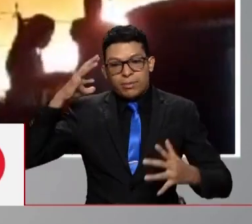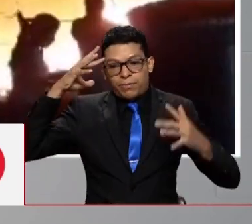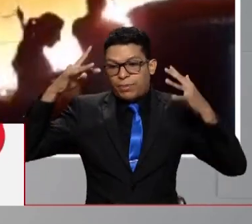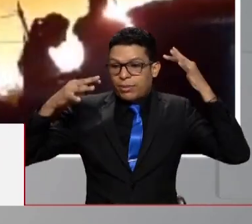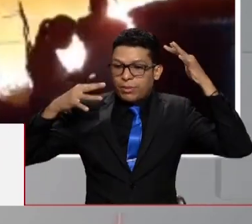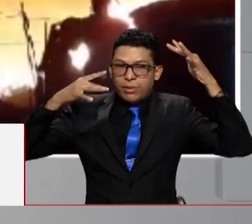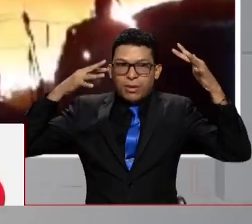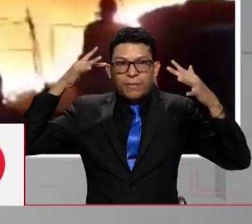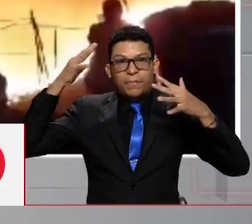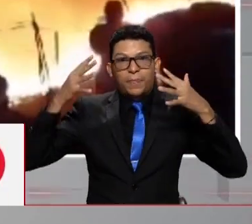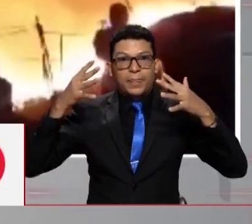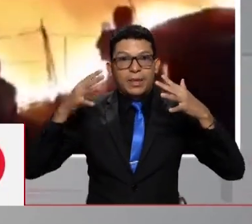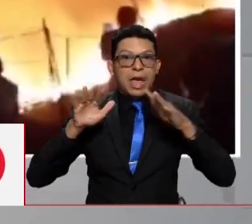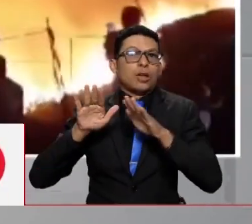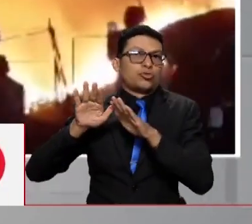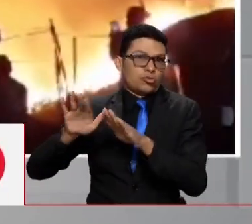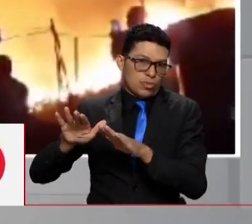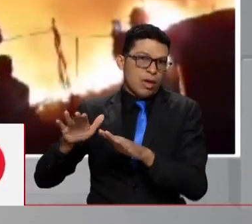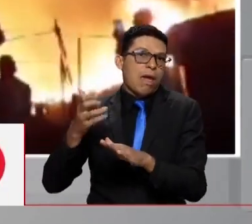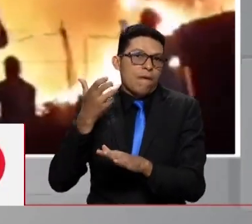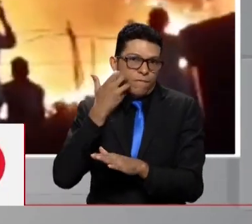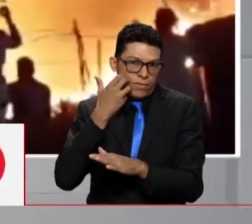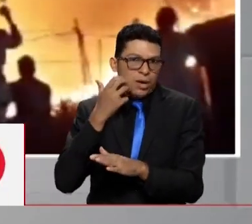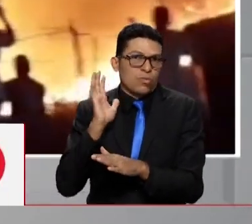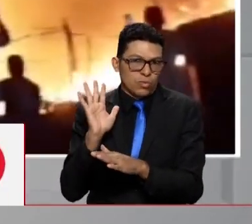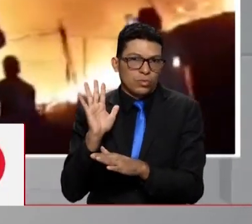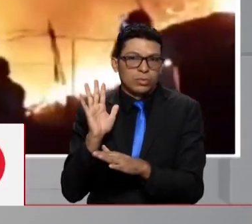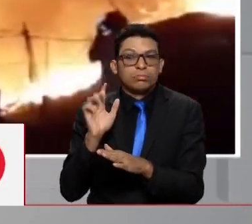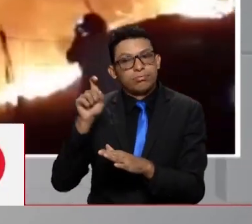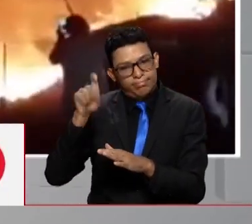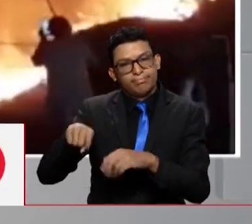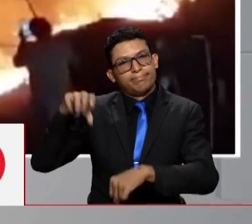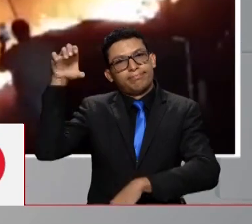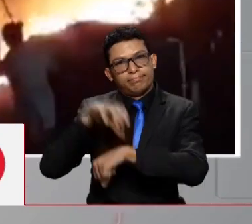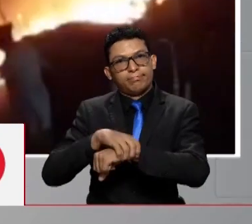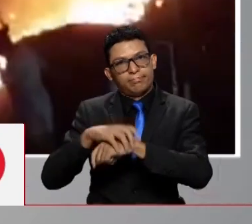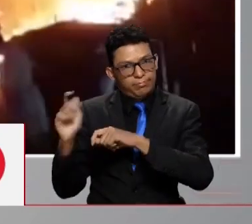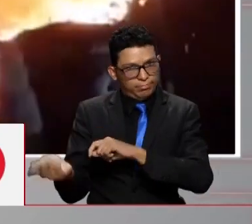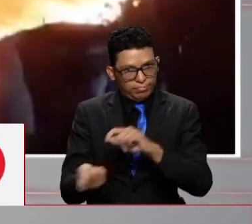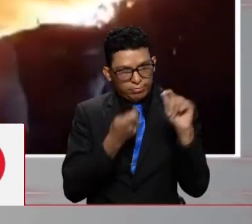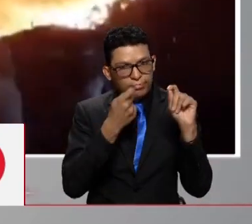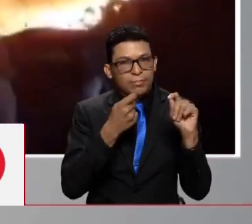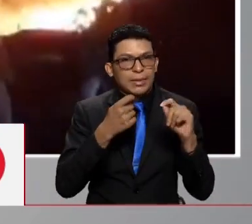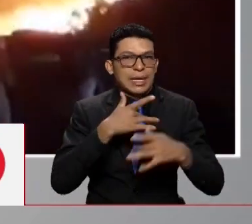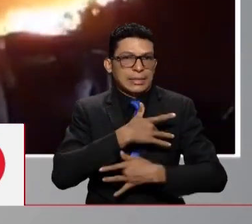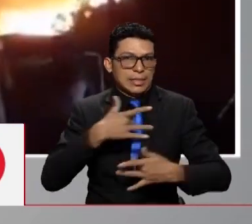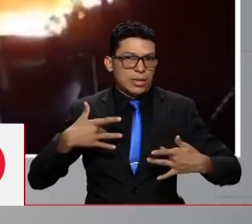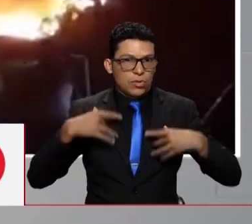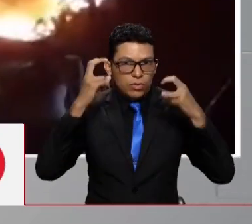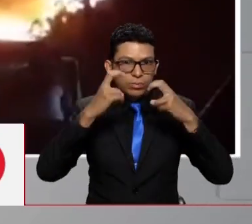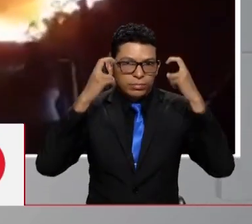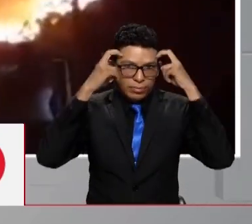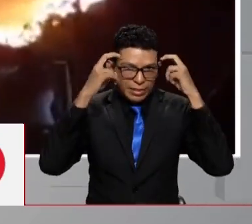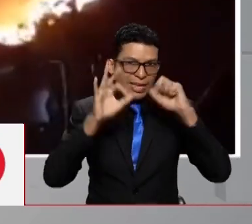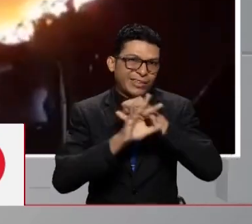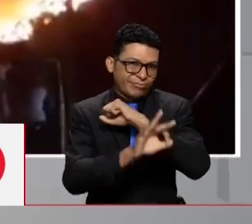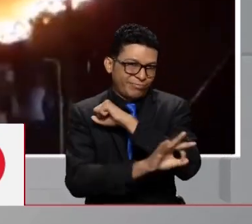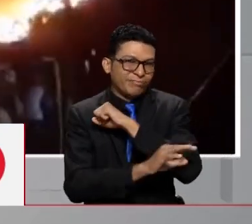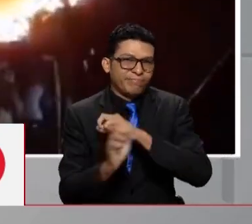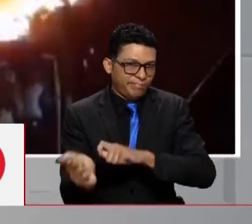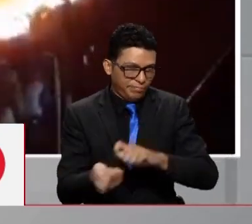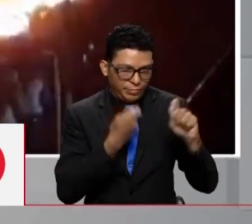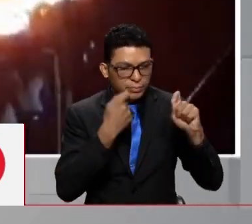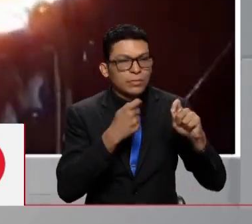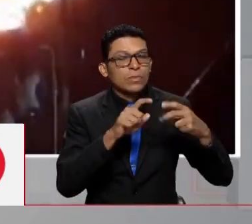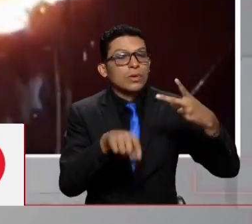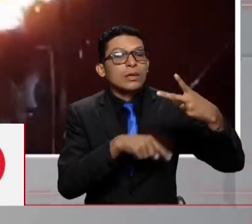coloca en una efervescencia. A esas personas se deben de capturar y llevarlos a la salud mental. Hay otras personas que